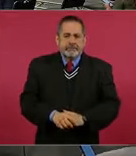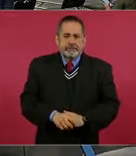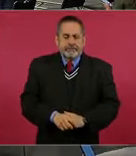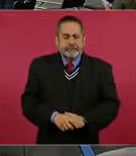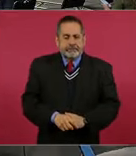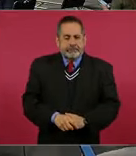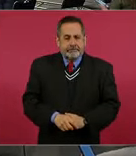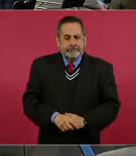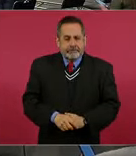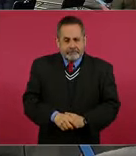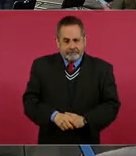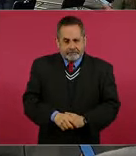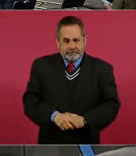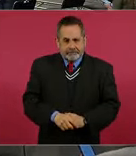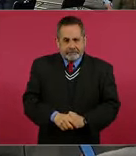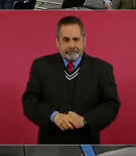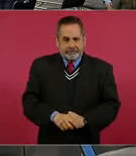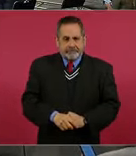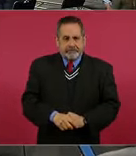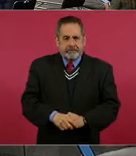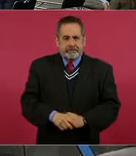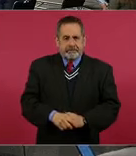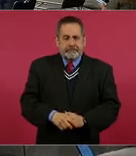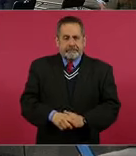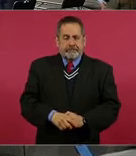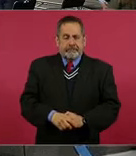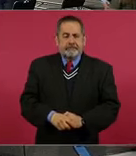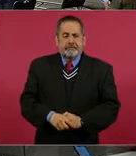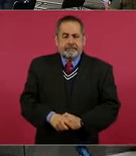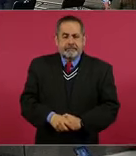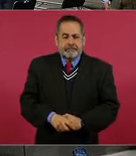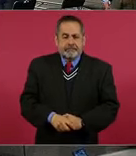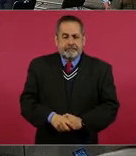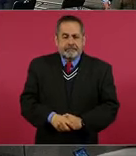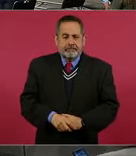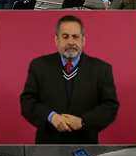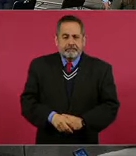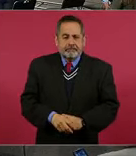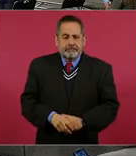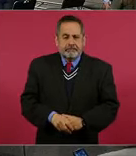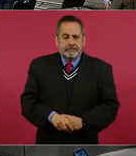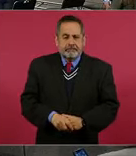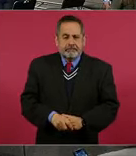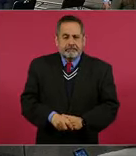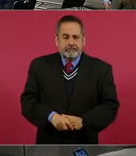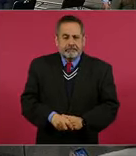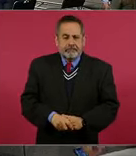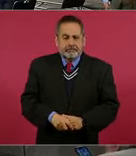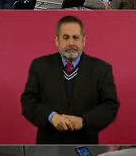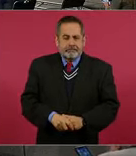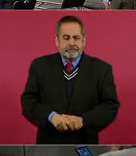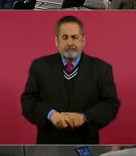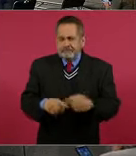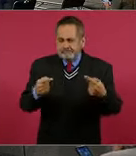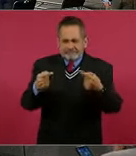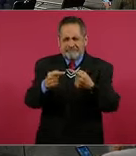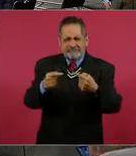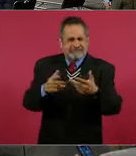deterioro democrático de los países es uno de los detonantes del flujo migratorio. Que ustedes vayan. Conflictos, sí, cómo